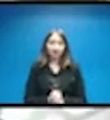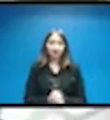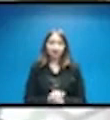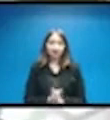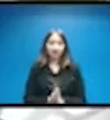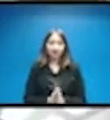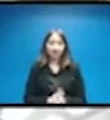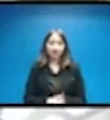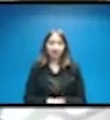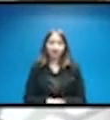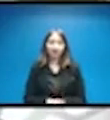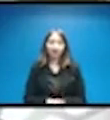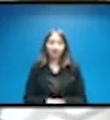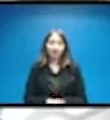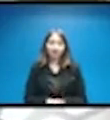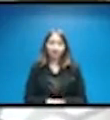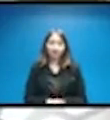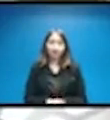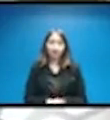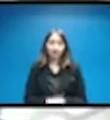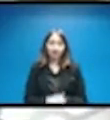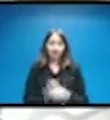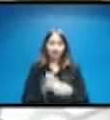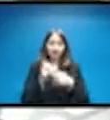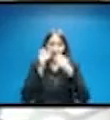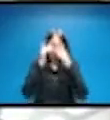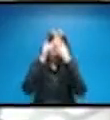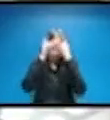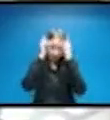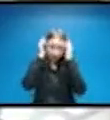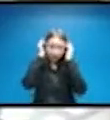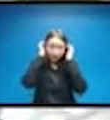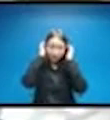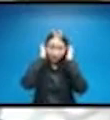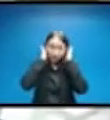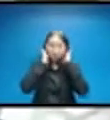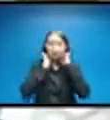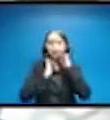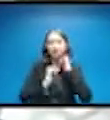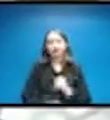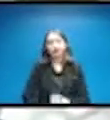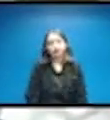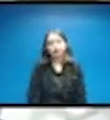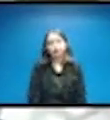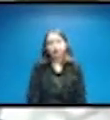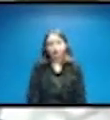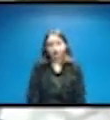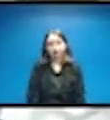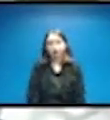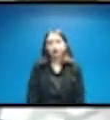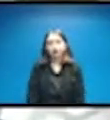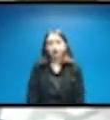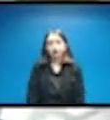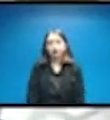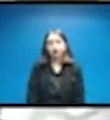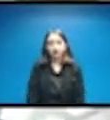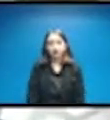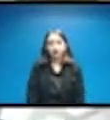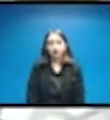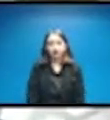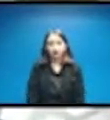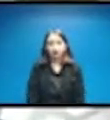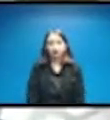algún algo de lluvia entre las las las del mediodía hasta las seis de la tarde.